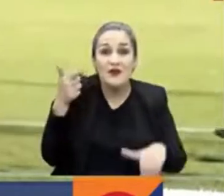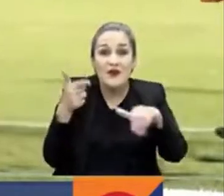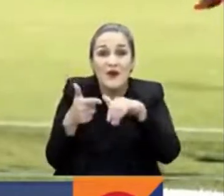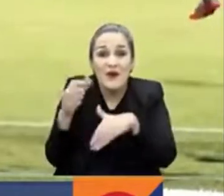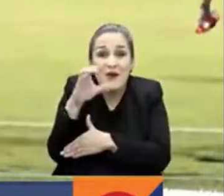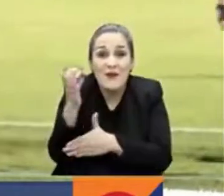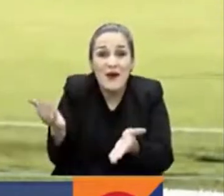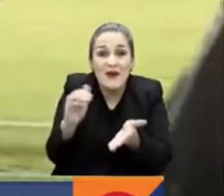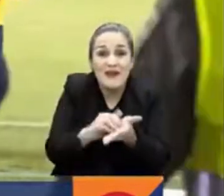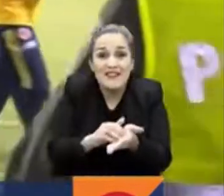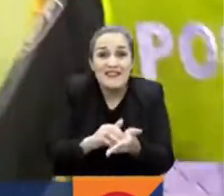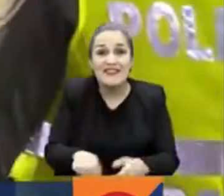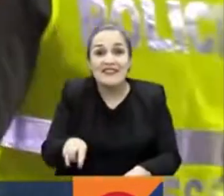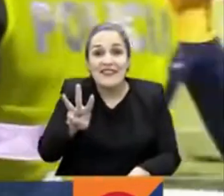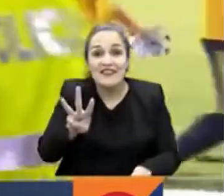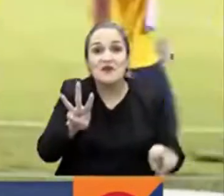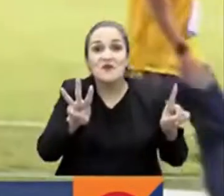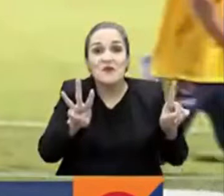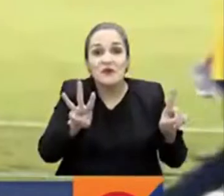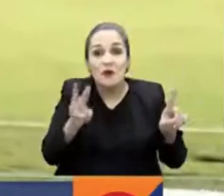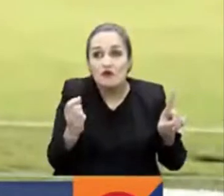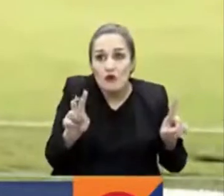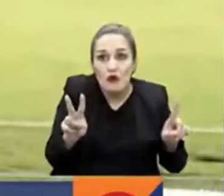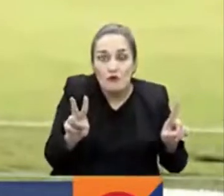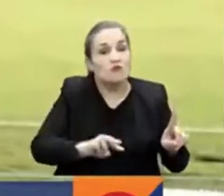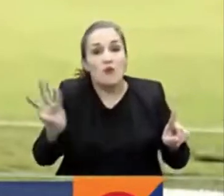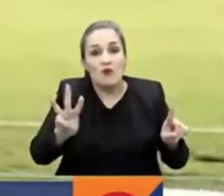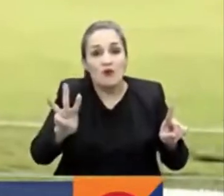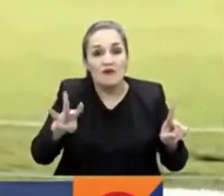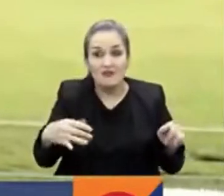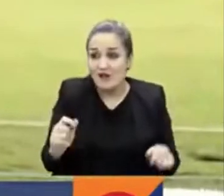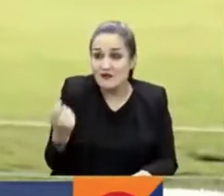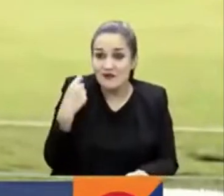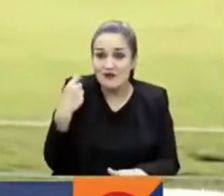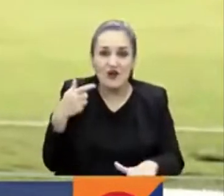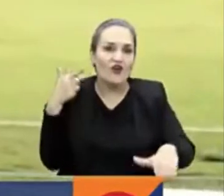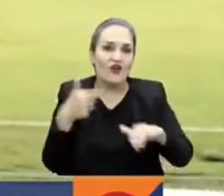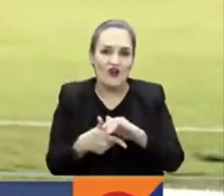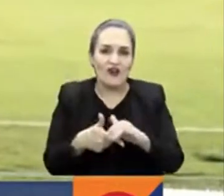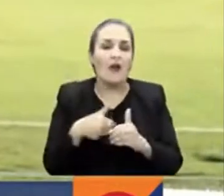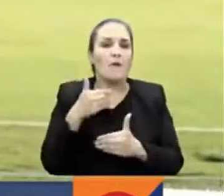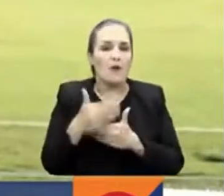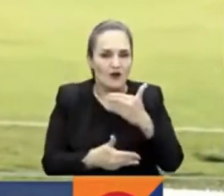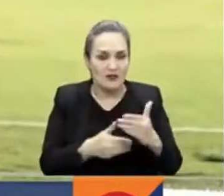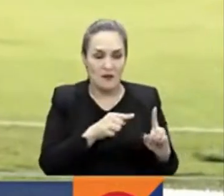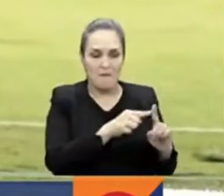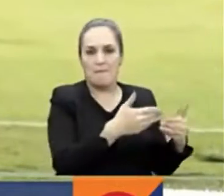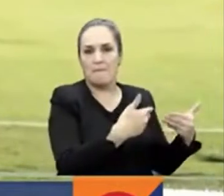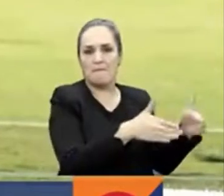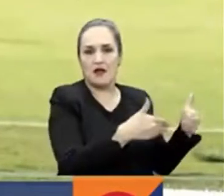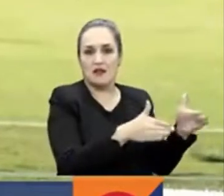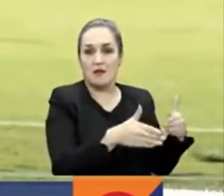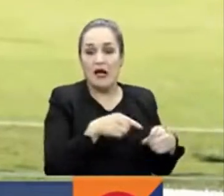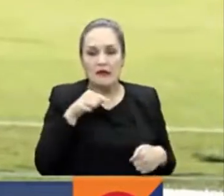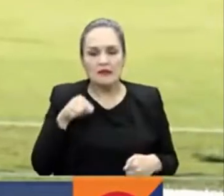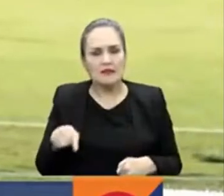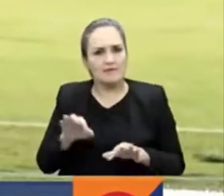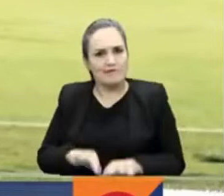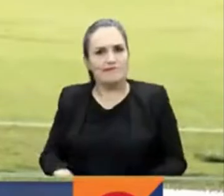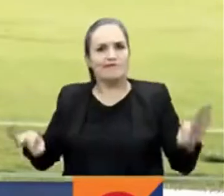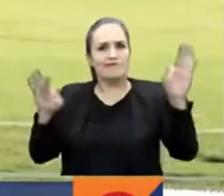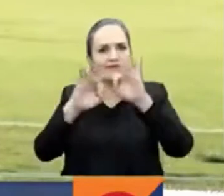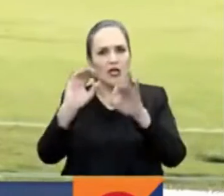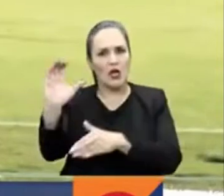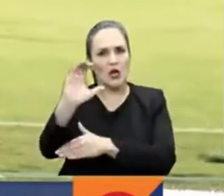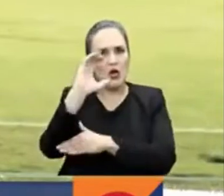Selección Colombia lo gana entonces 3-1 ante Panamá y este proceso ha sido un proceso bastante significativo para las selecciones